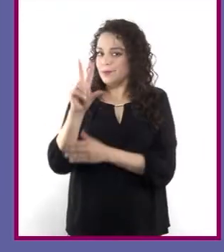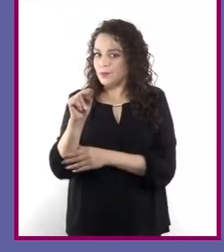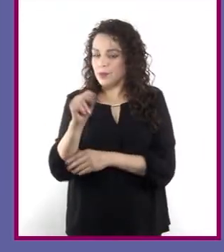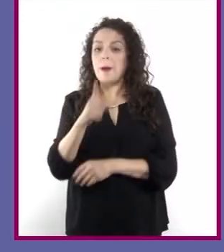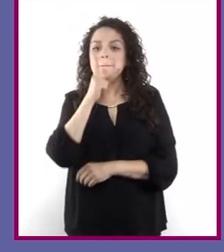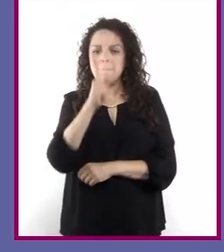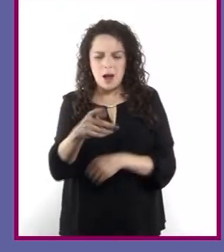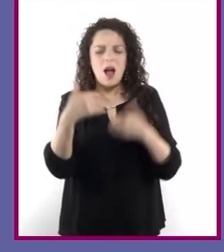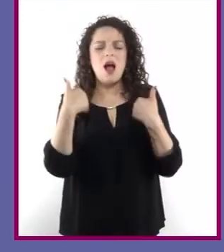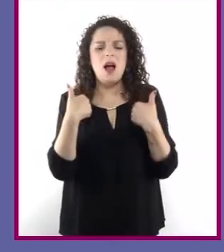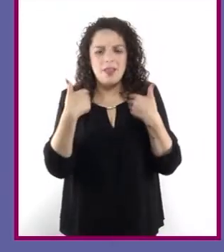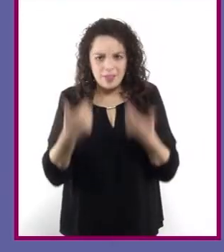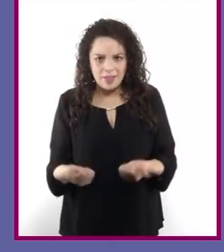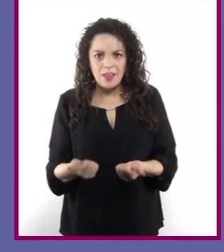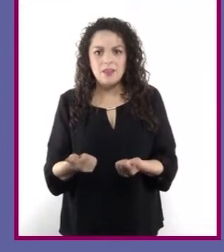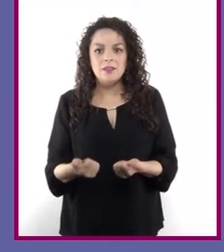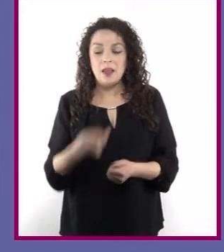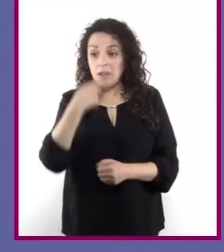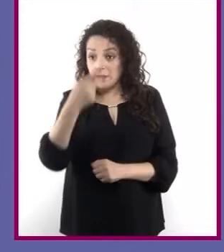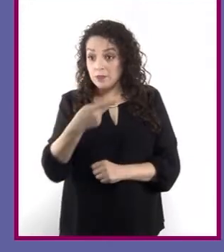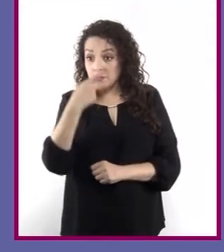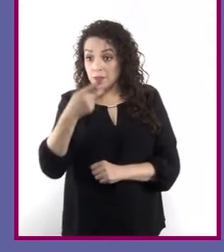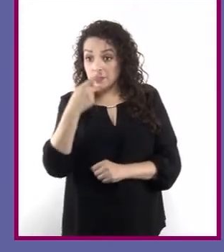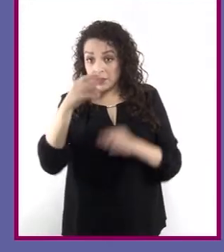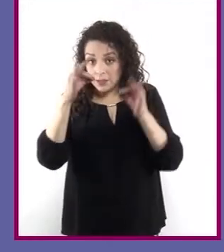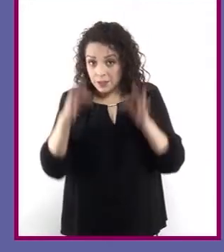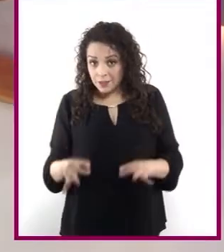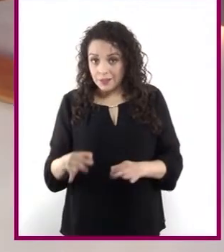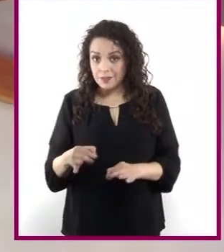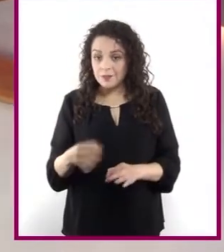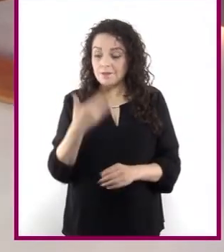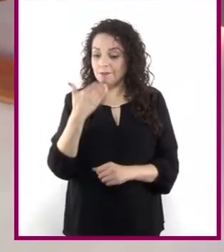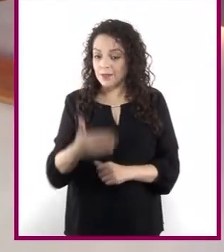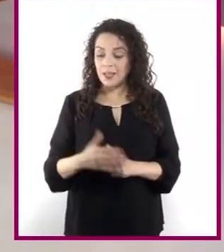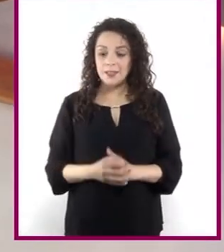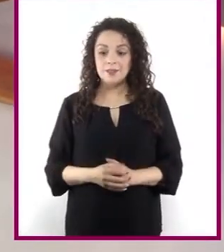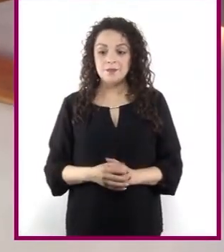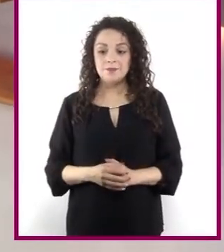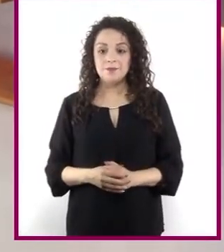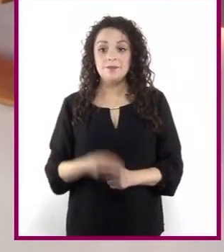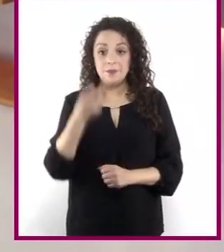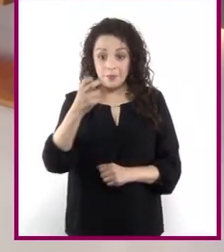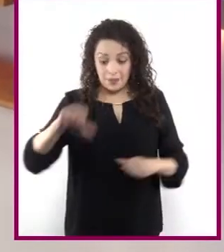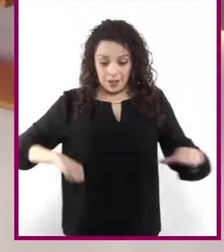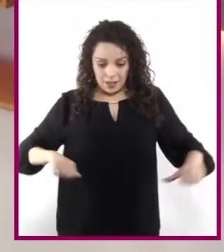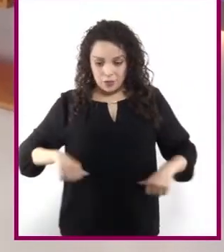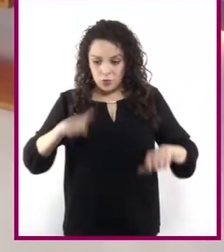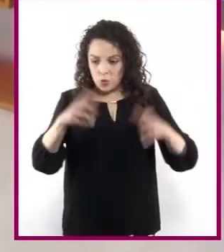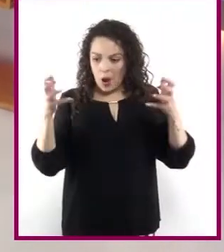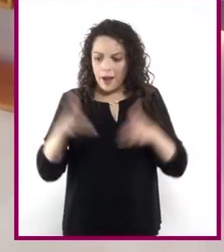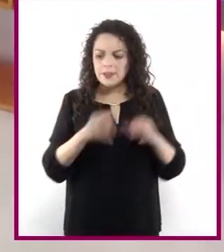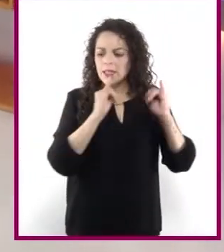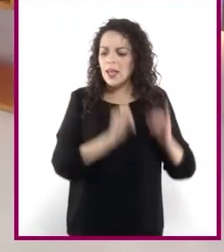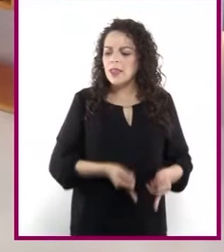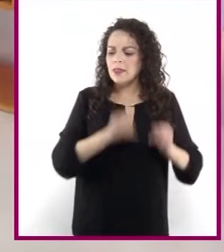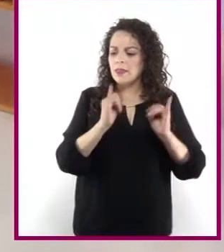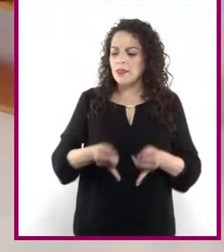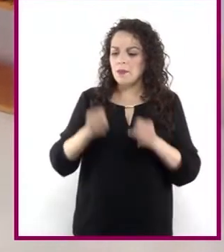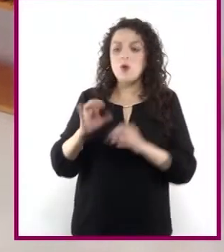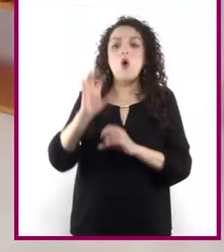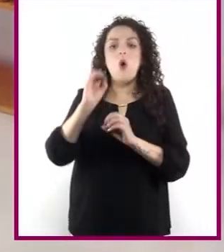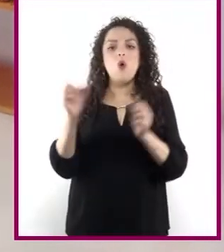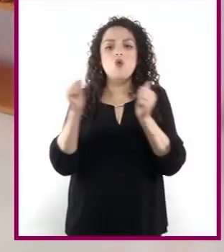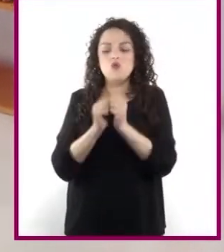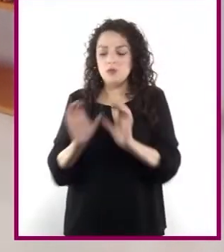La pronunciación de las palabras es correcta. Realicen este ejercicio de manera individual y colectiva para